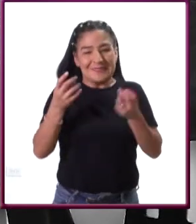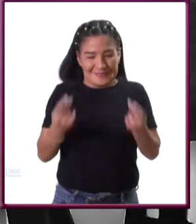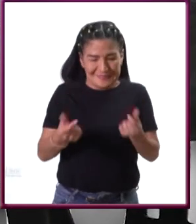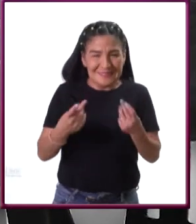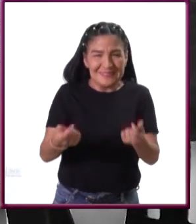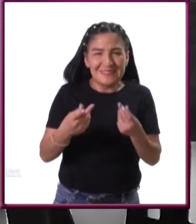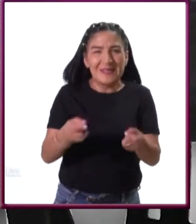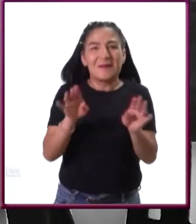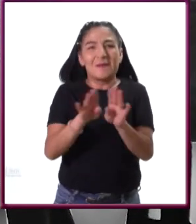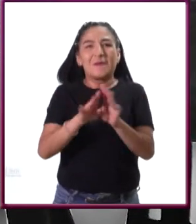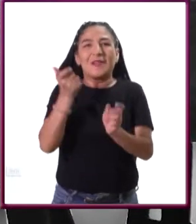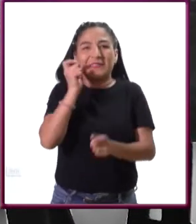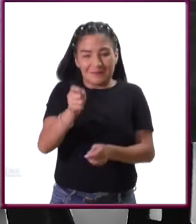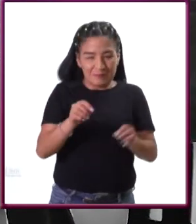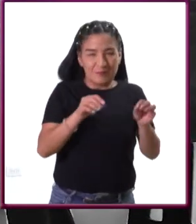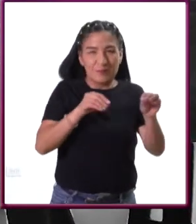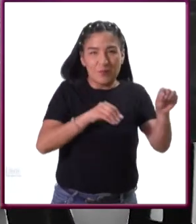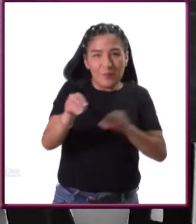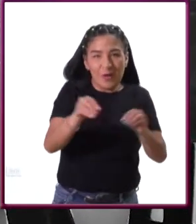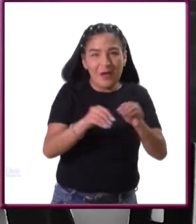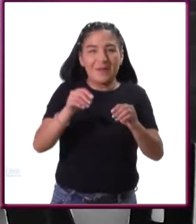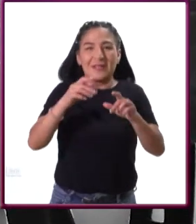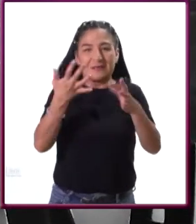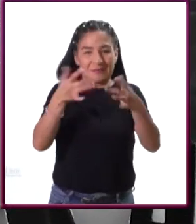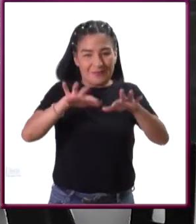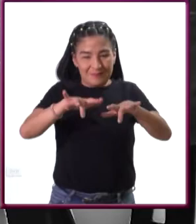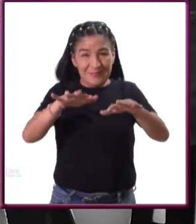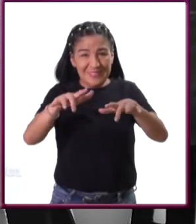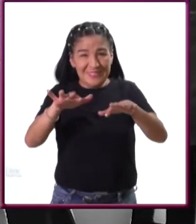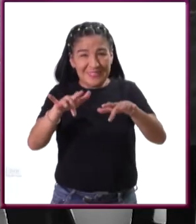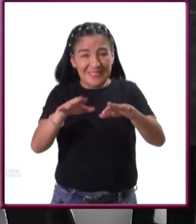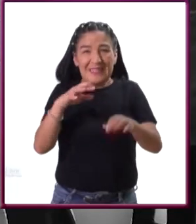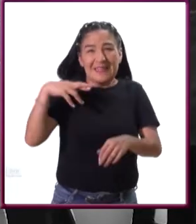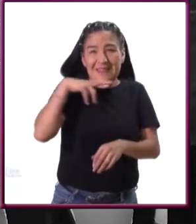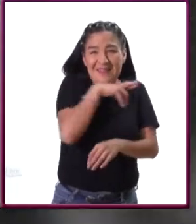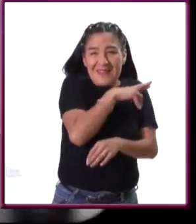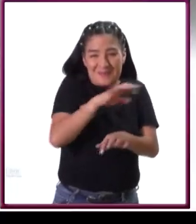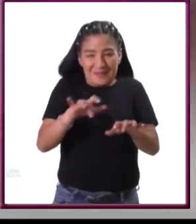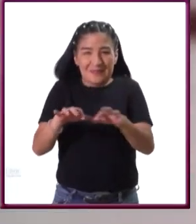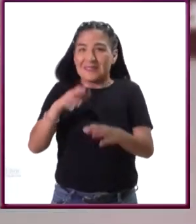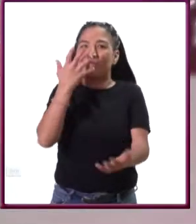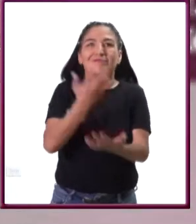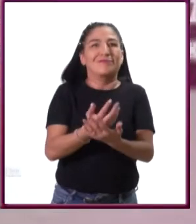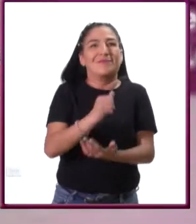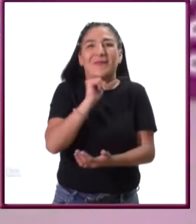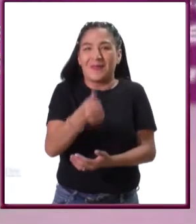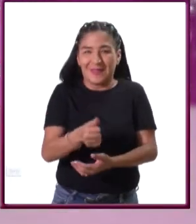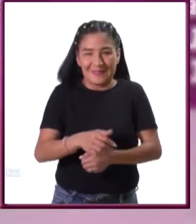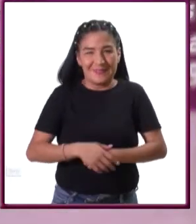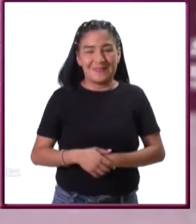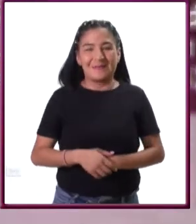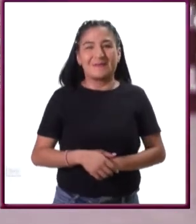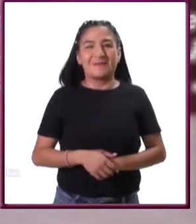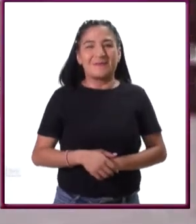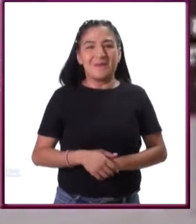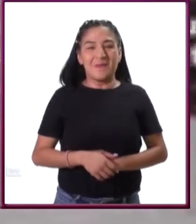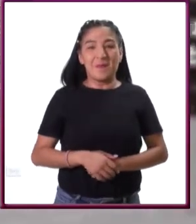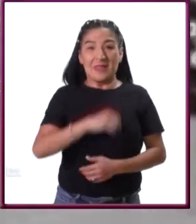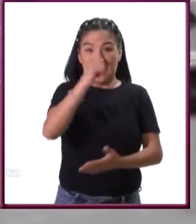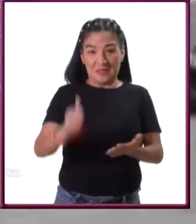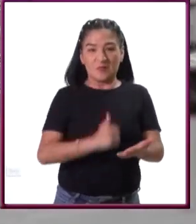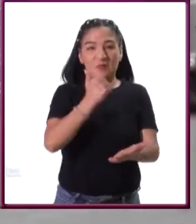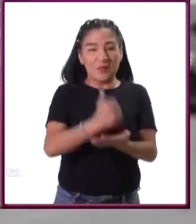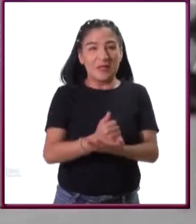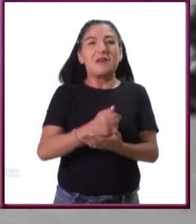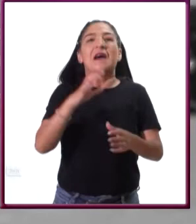el movimiento de los dedos al escribir tan rápido y sin descanso. La ciudad está en constante movimiento